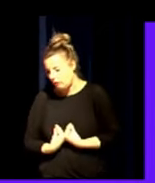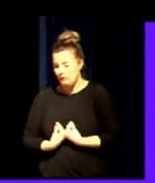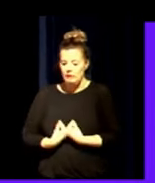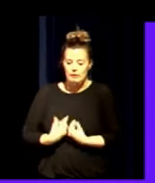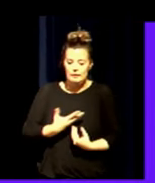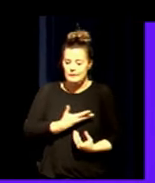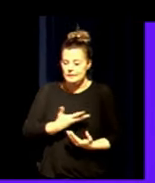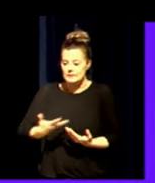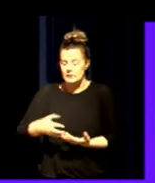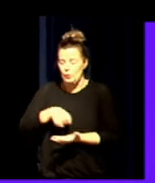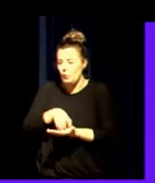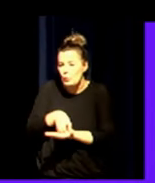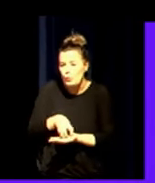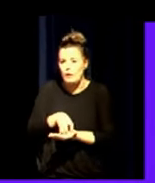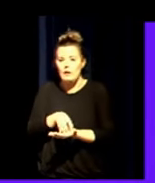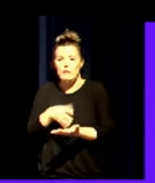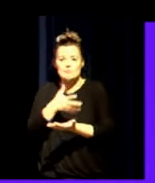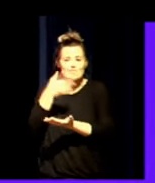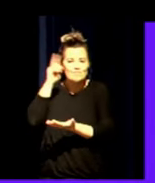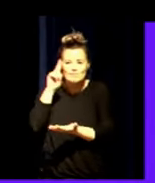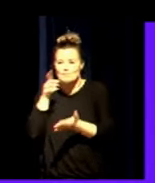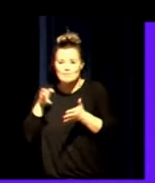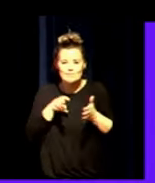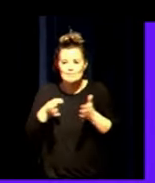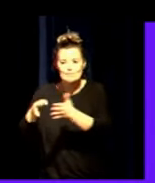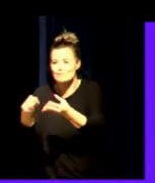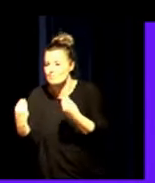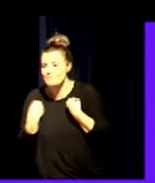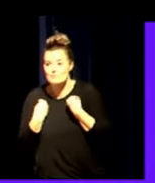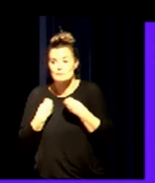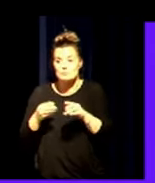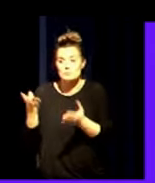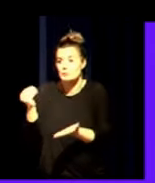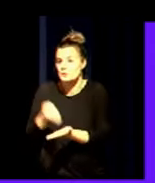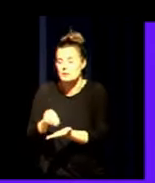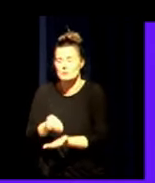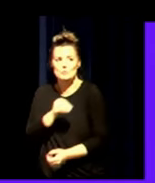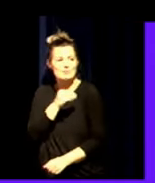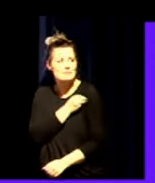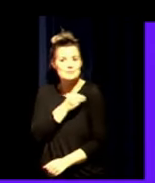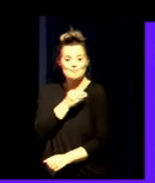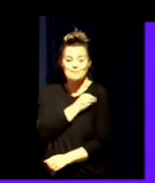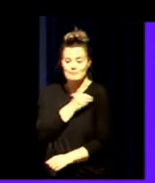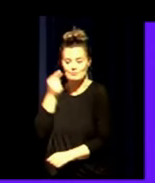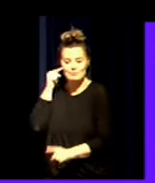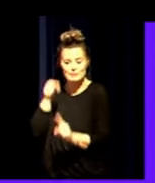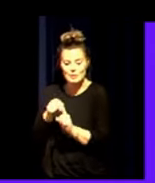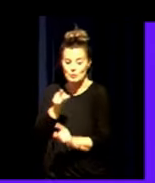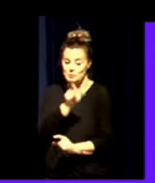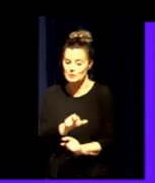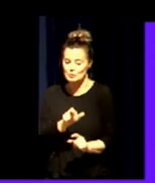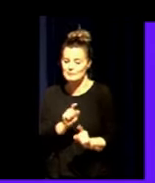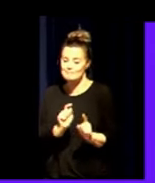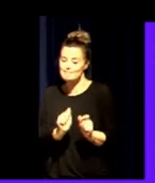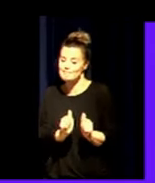situaciones de duda, de incertidumbre, a veces comunican, claman para que haya alguien al lado que les eche una